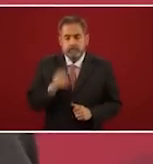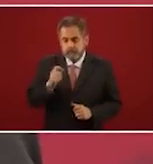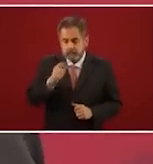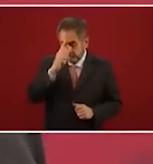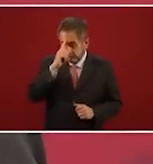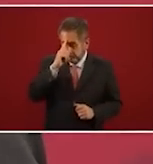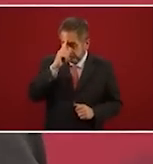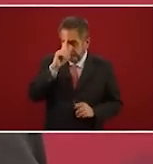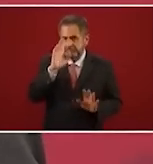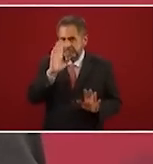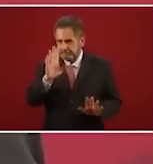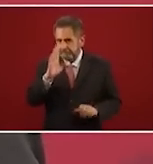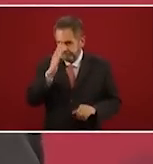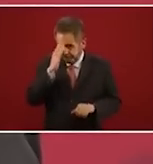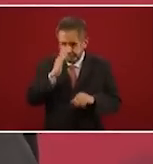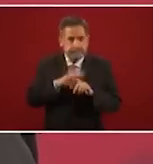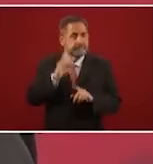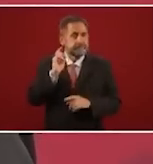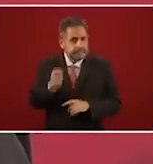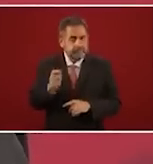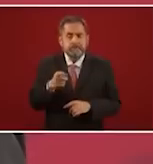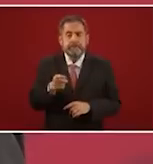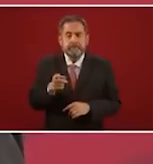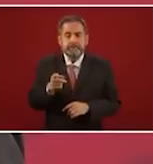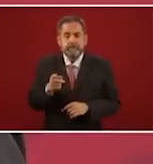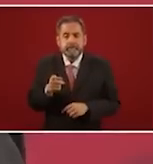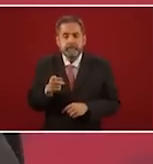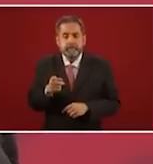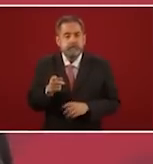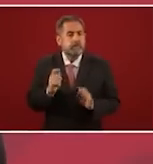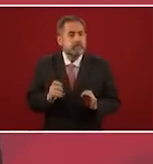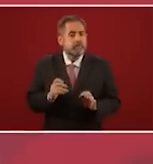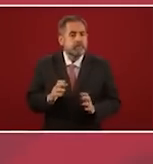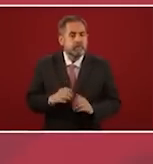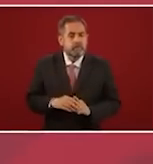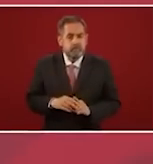en cuenta que estamos ante